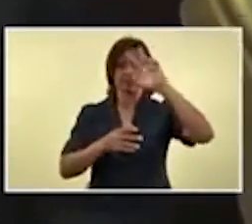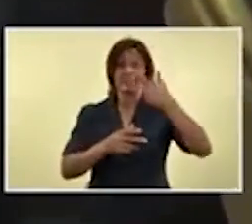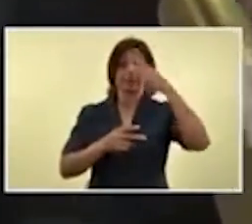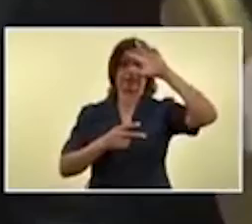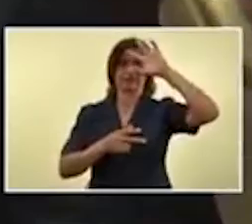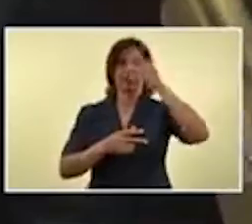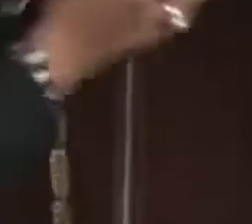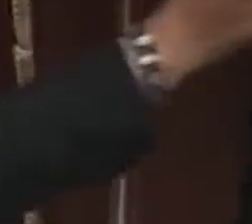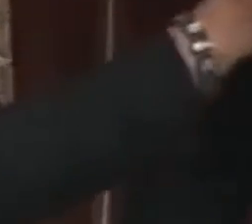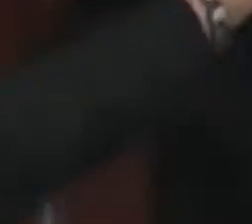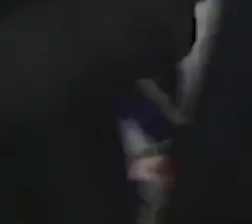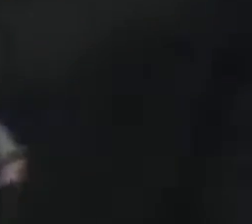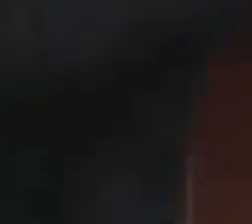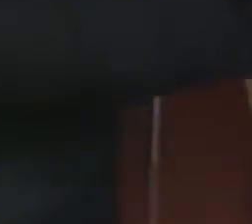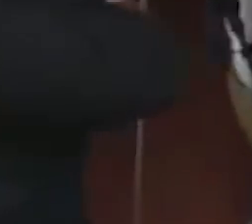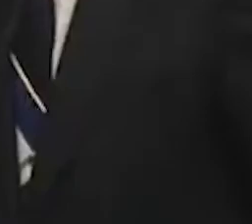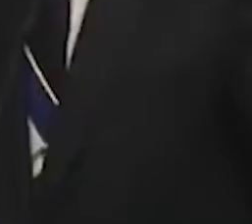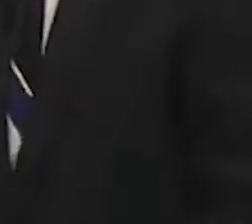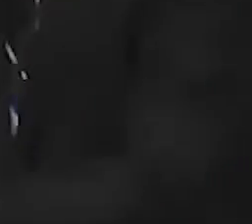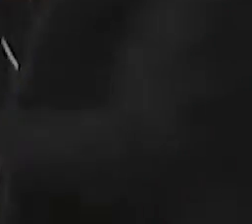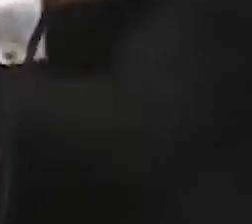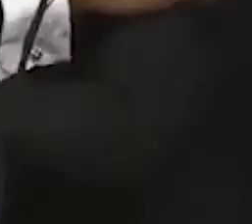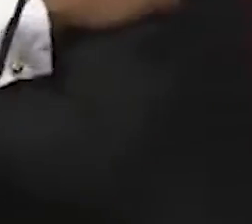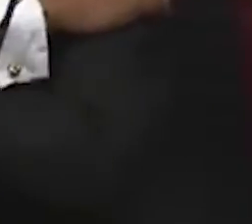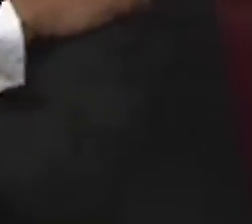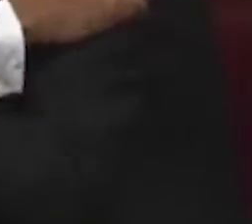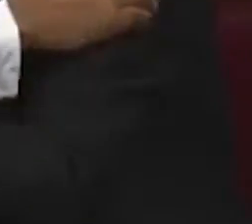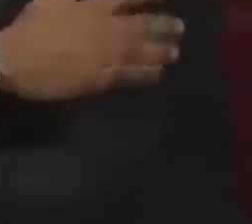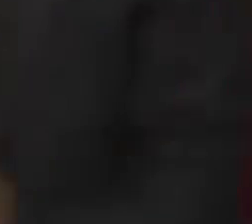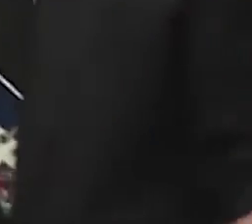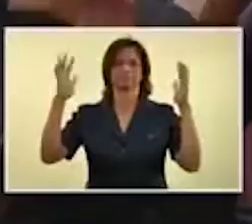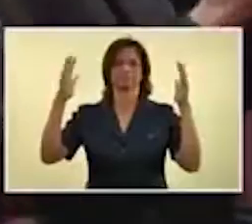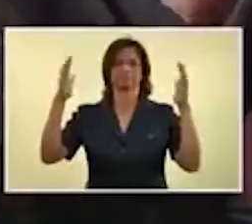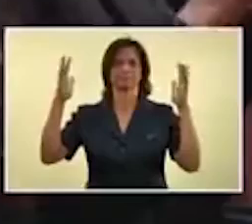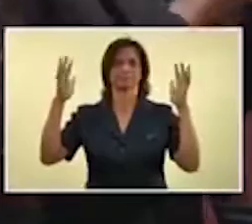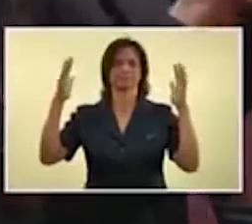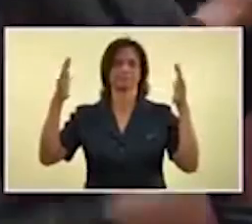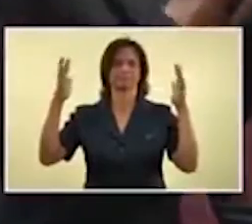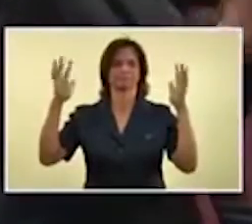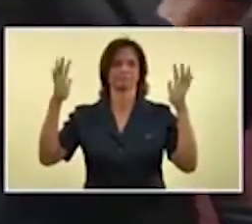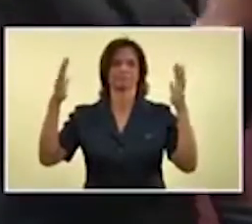para responder a tantas inquietudes. Para Proceso, Jonan González.